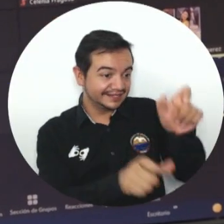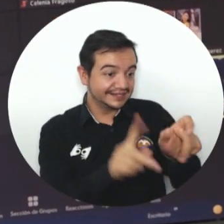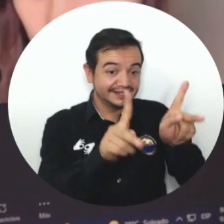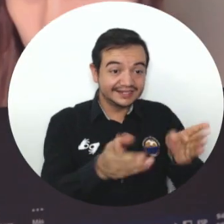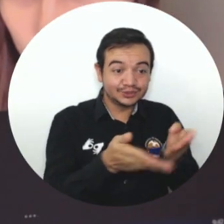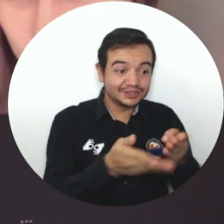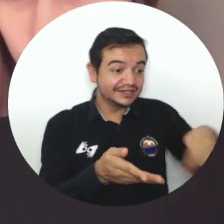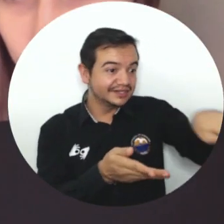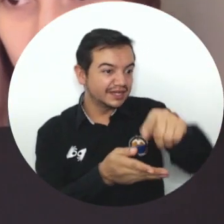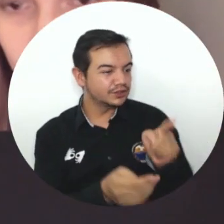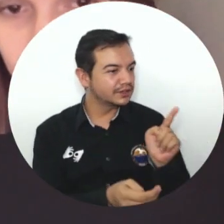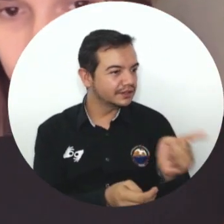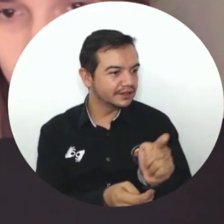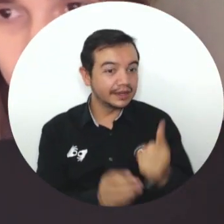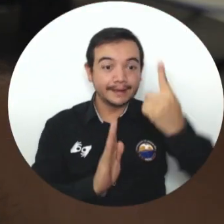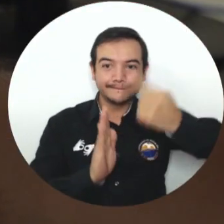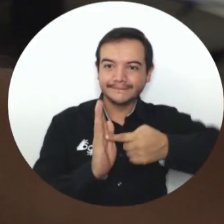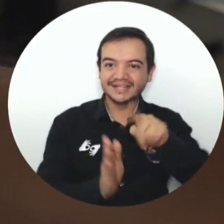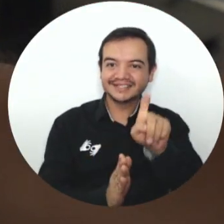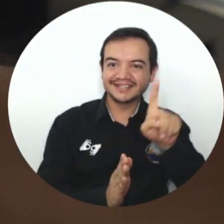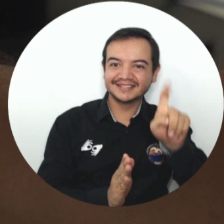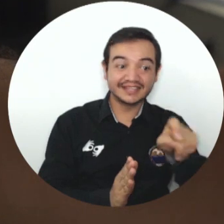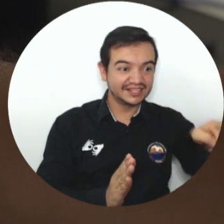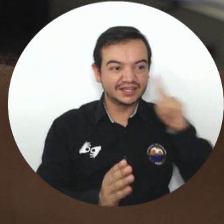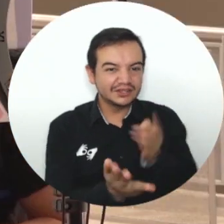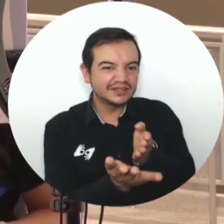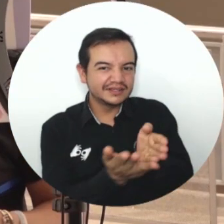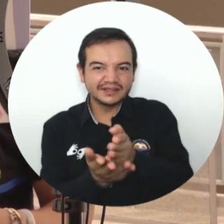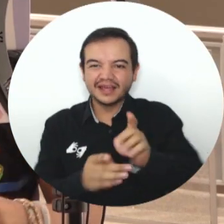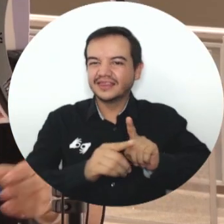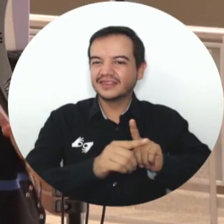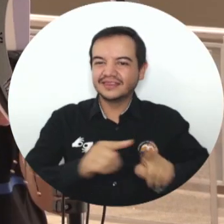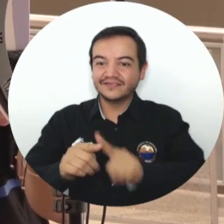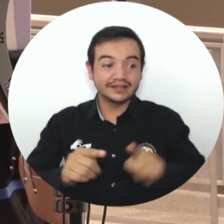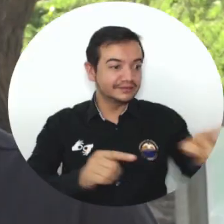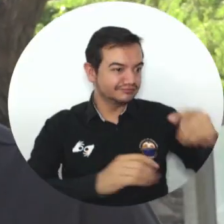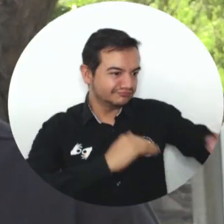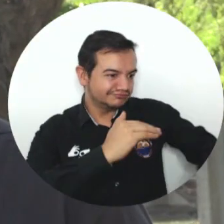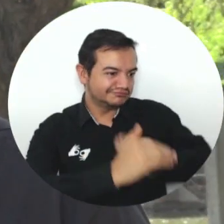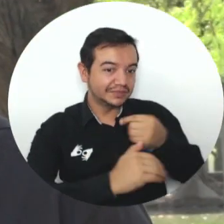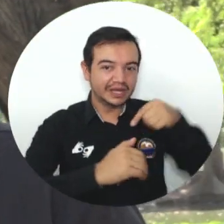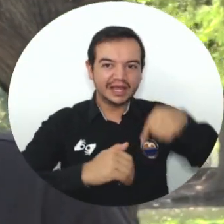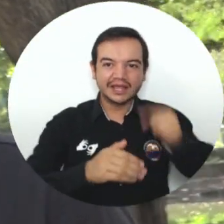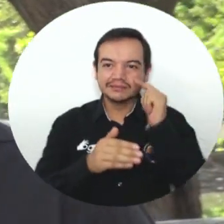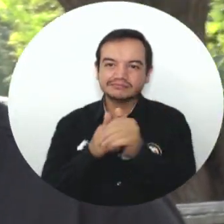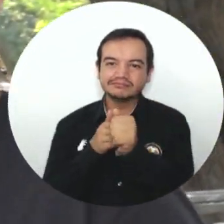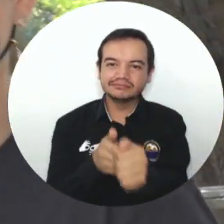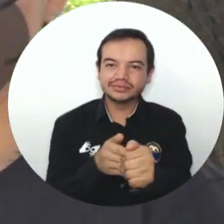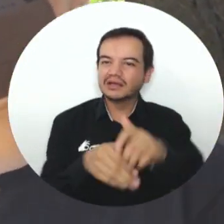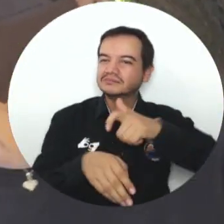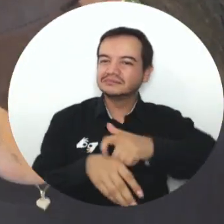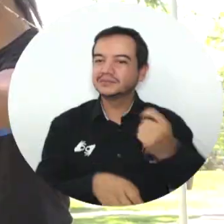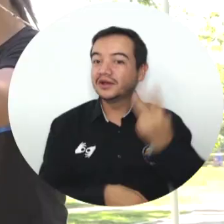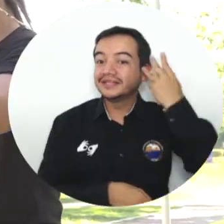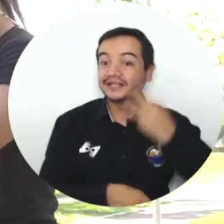1.066 estudiantes de distintos programas académicos de la Universidad del Magdalena recibieron durante 3 días jornadas de inducción para iniciar el